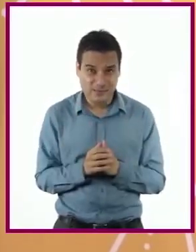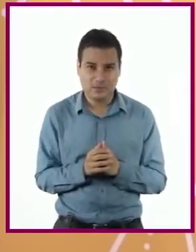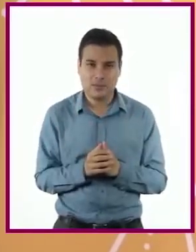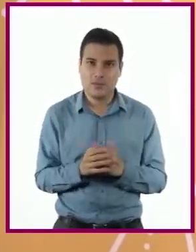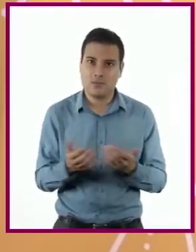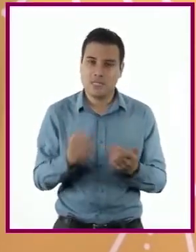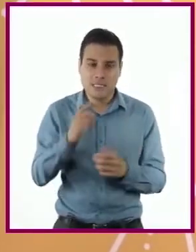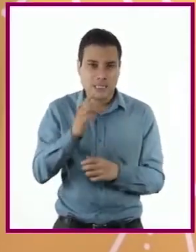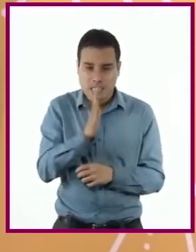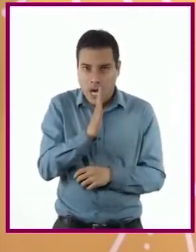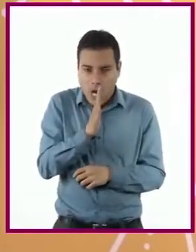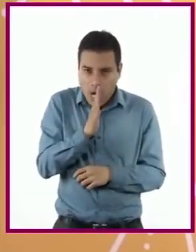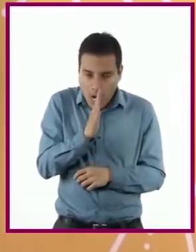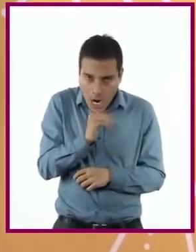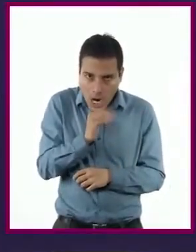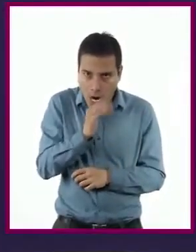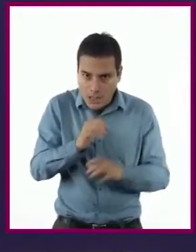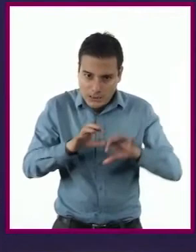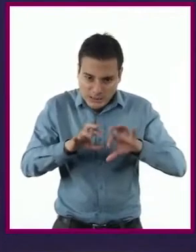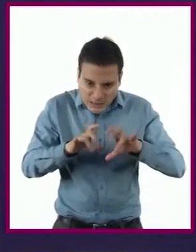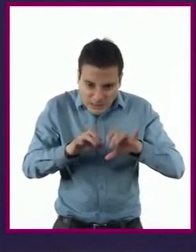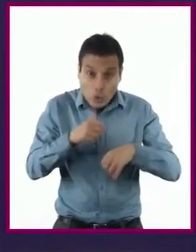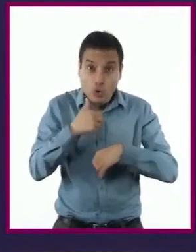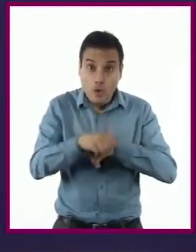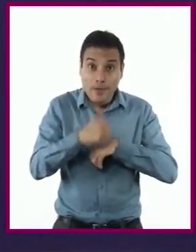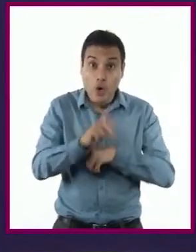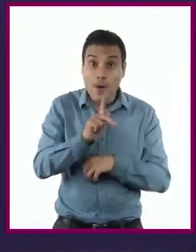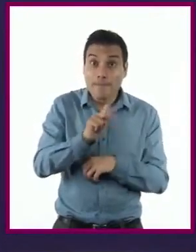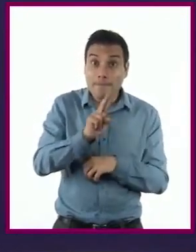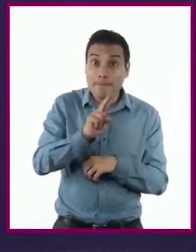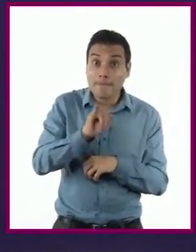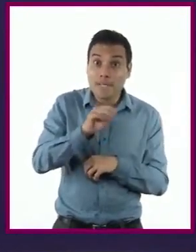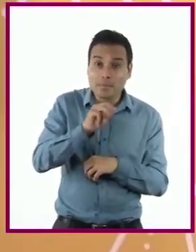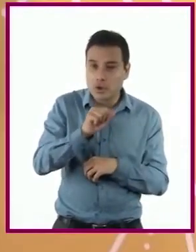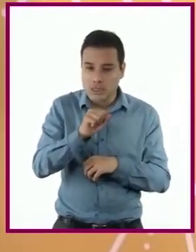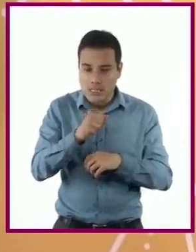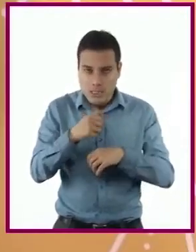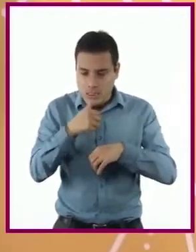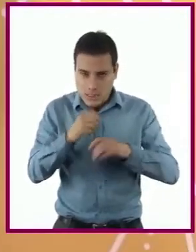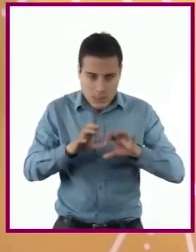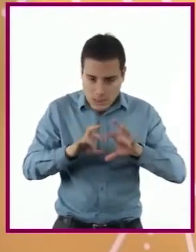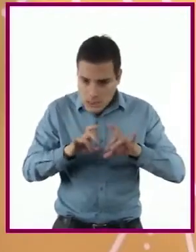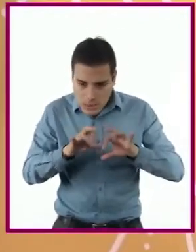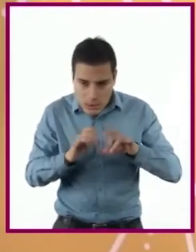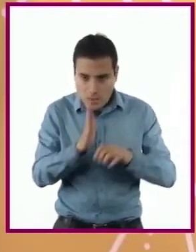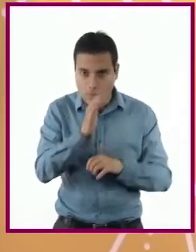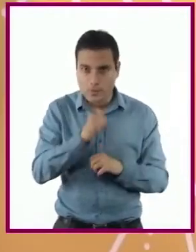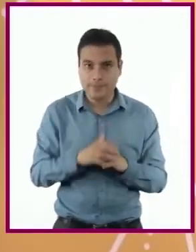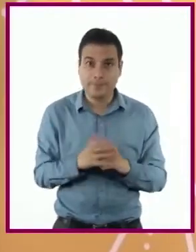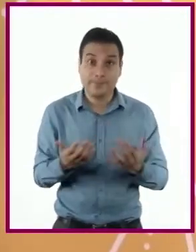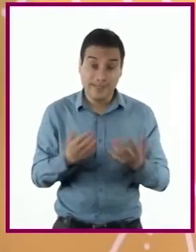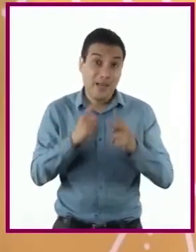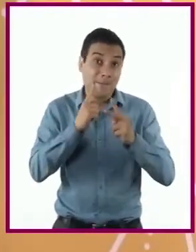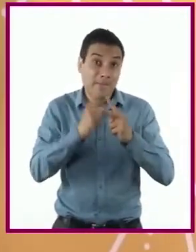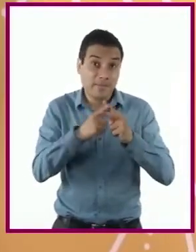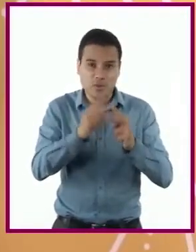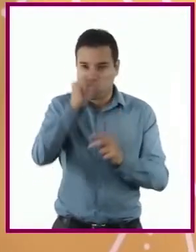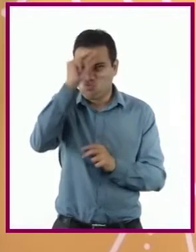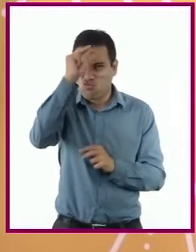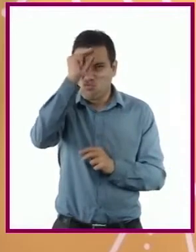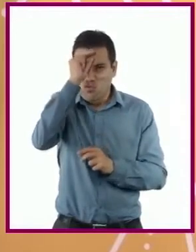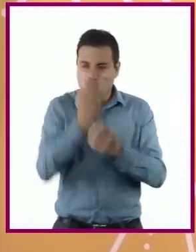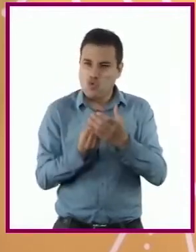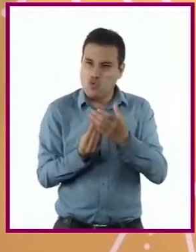en encontrar los números primos más grandes. Por ello, los matemáticos encuentran cada día números